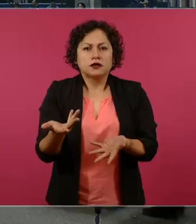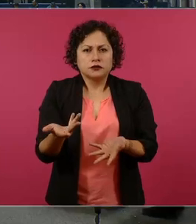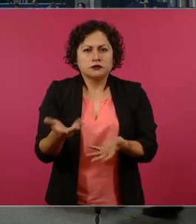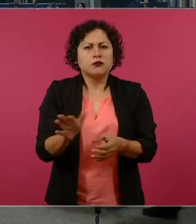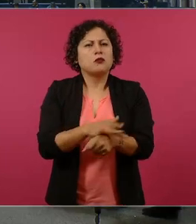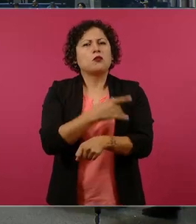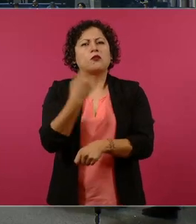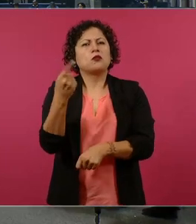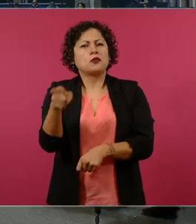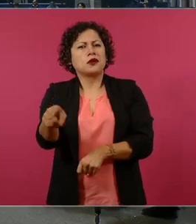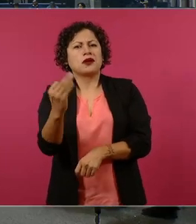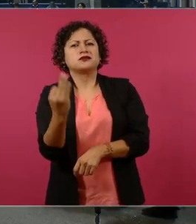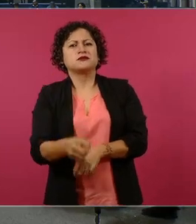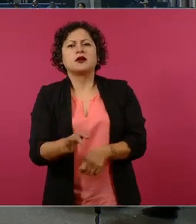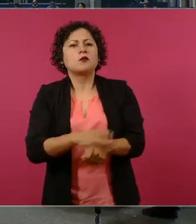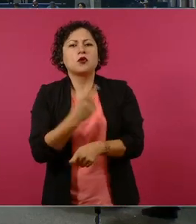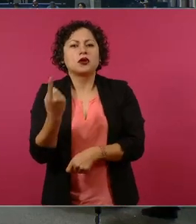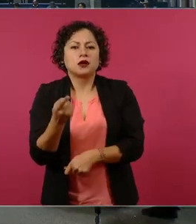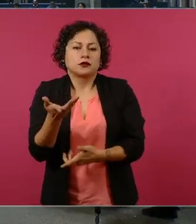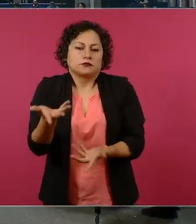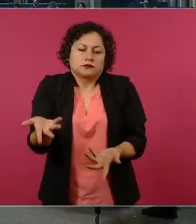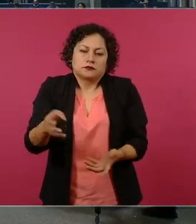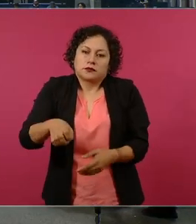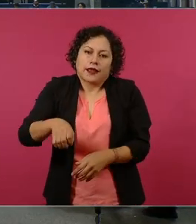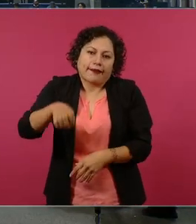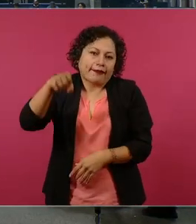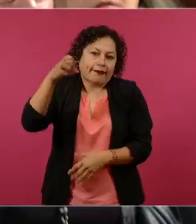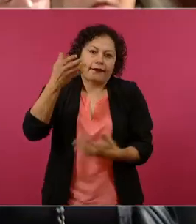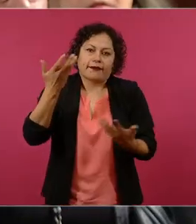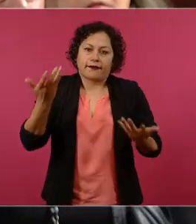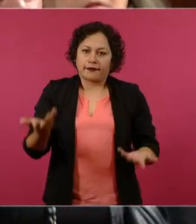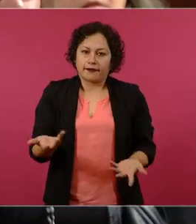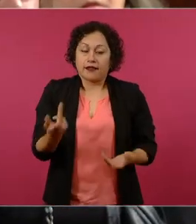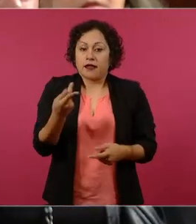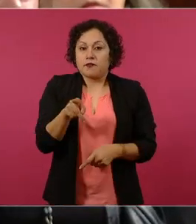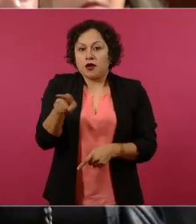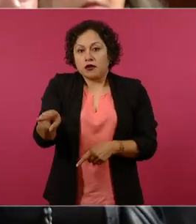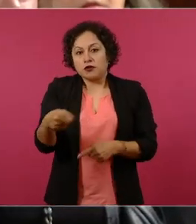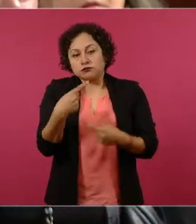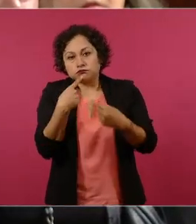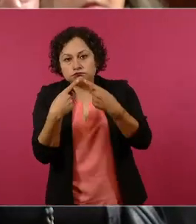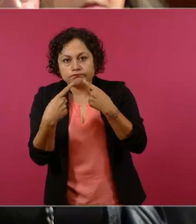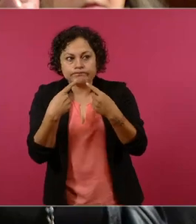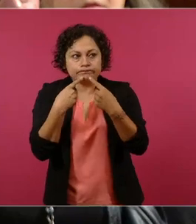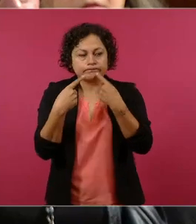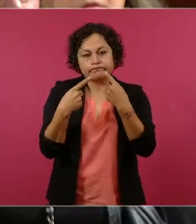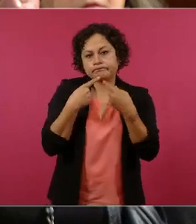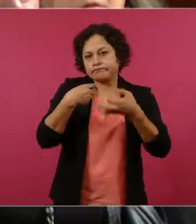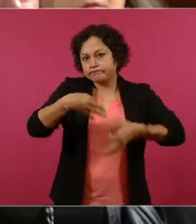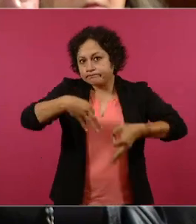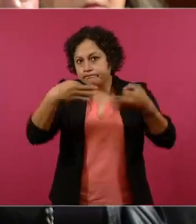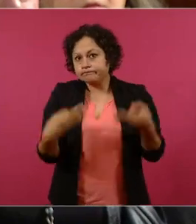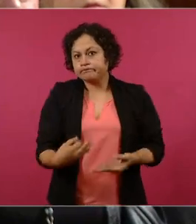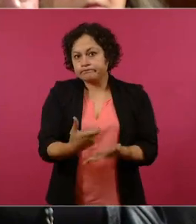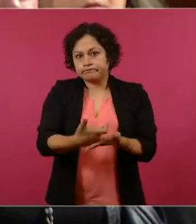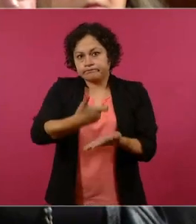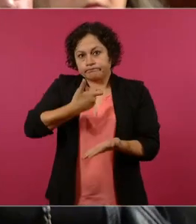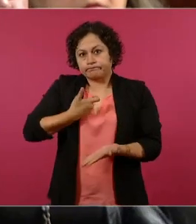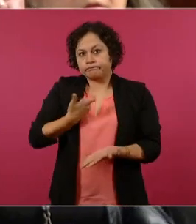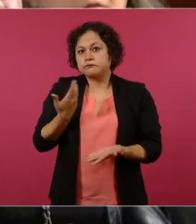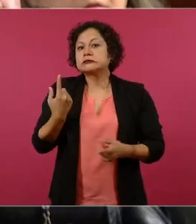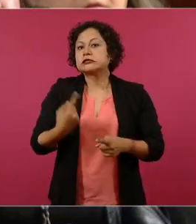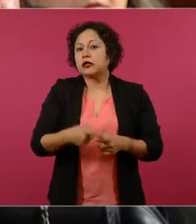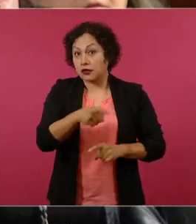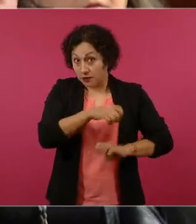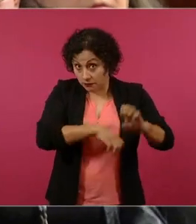la liquidación por eso pero está en proceso que les den una oferta digna la empresa yo no creo que lo va a pagar Supongo que lo van a